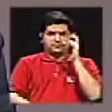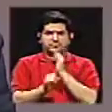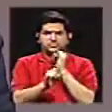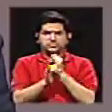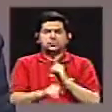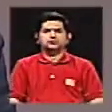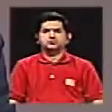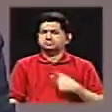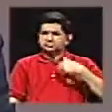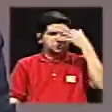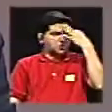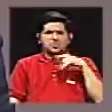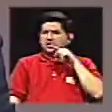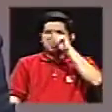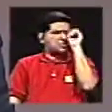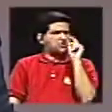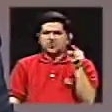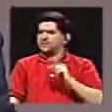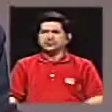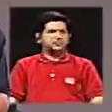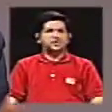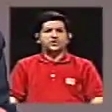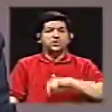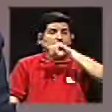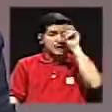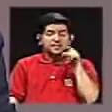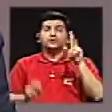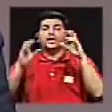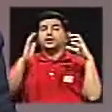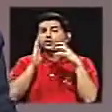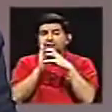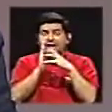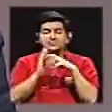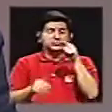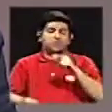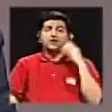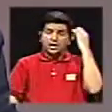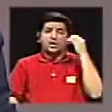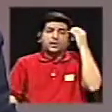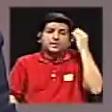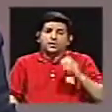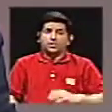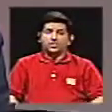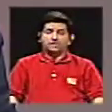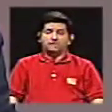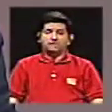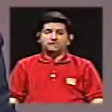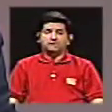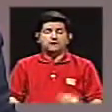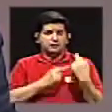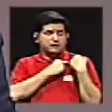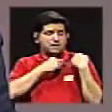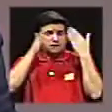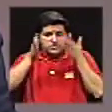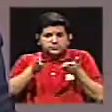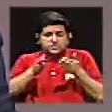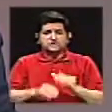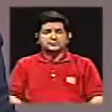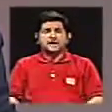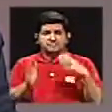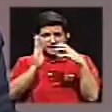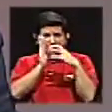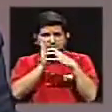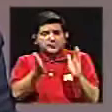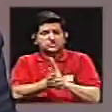No lo creo, no le preguntaron eso. Le preguntaron por ese texto y ante él reaccionó. el responsable de ver los textos